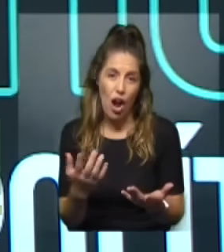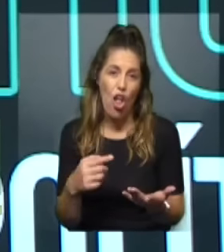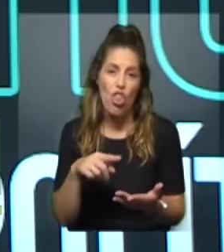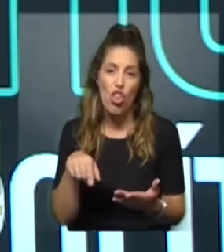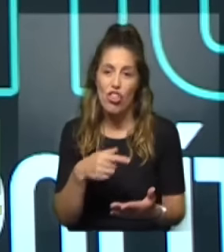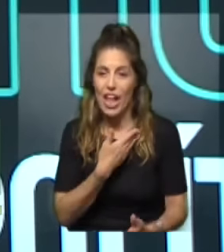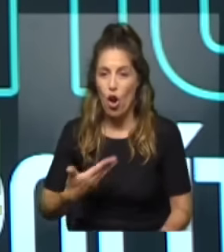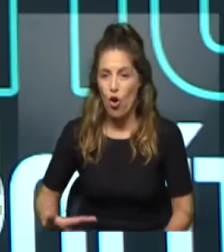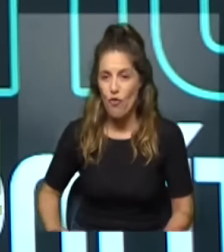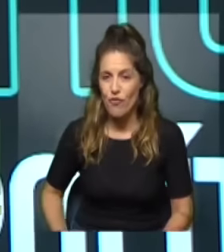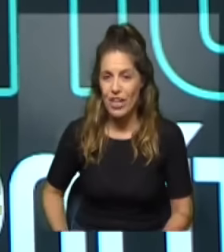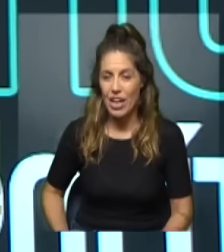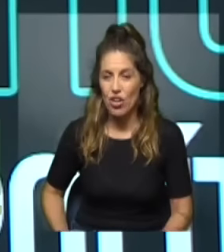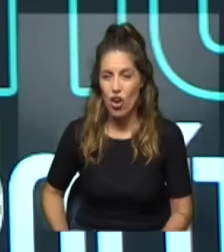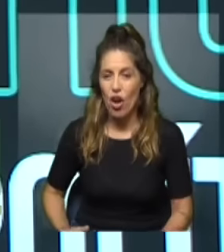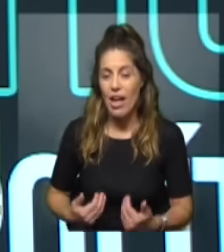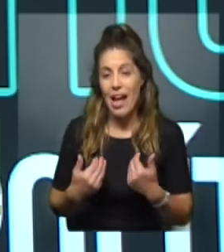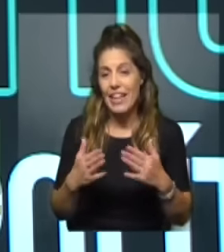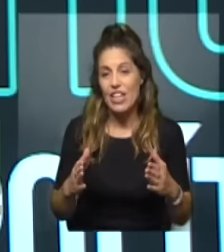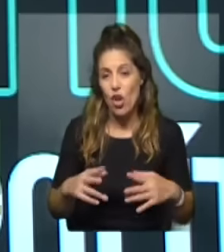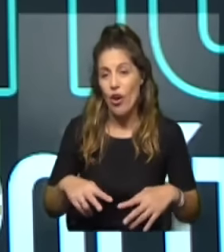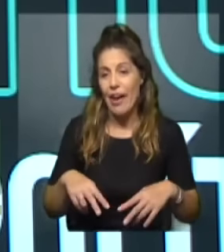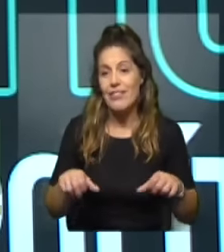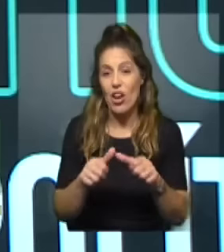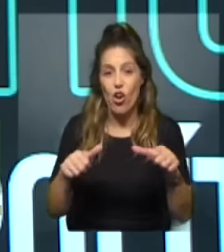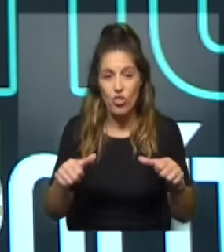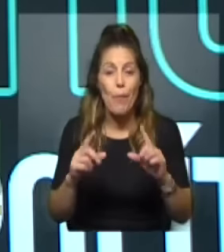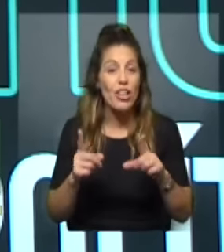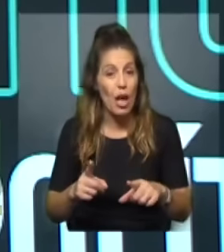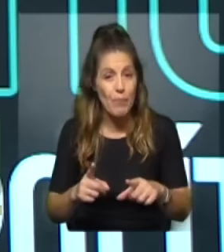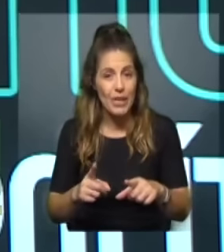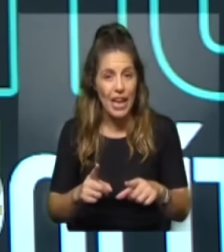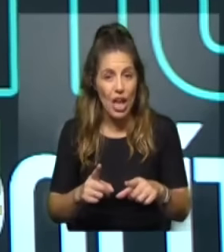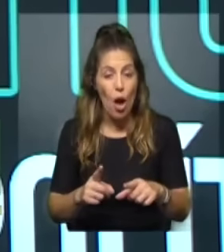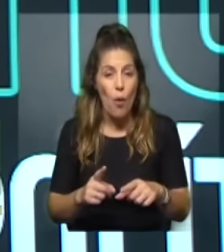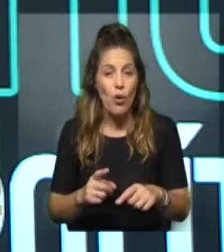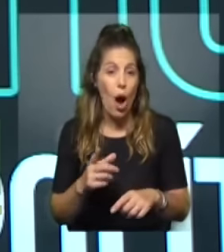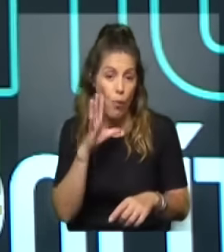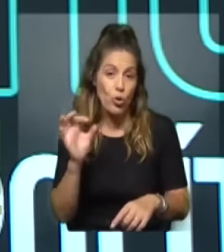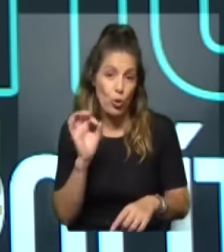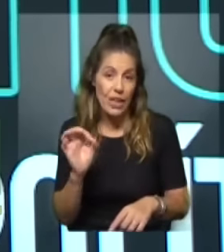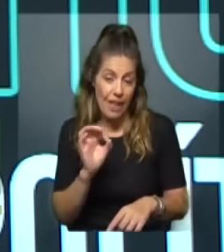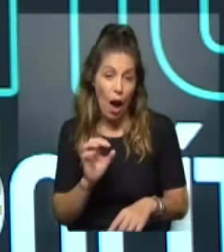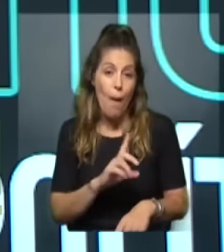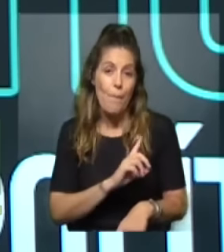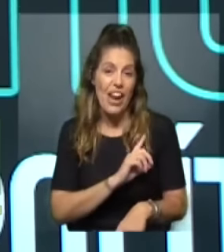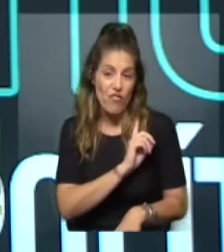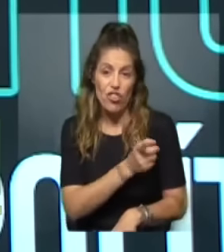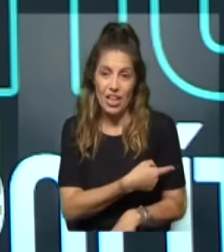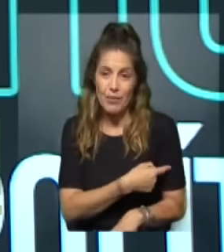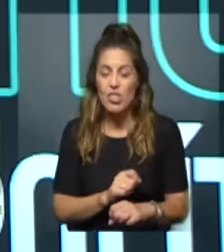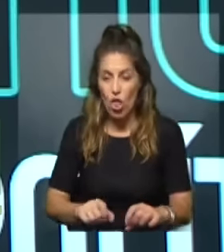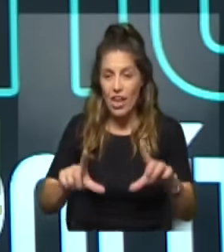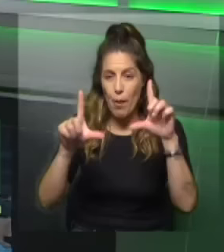el gobierno se ha se ha parado pero que también fue una oportunidad para el fortaleci de la imagen del presidente aprovechada además por el